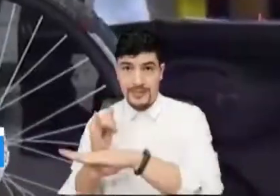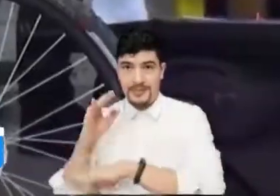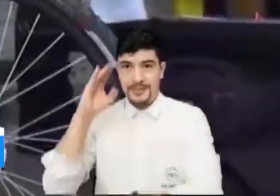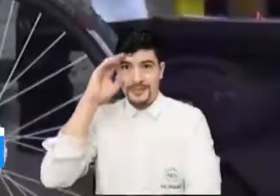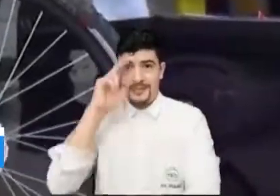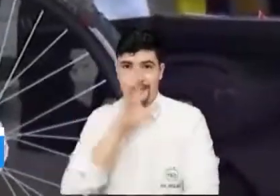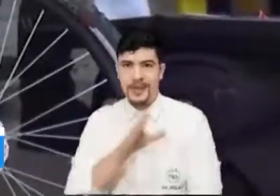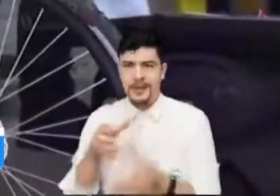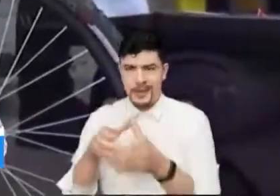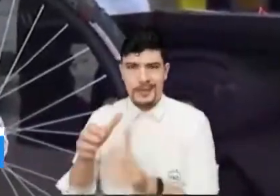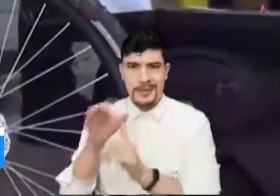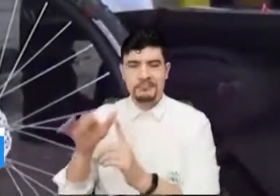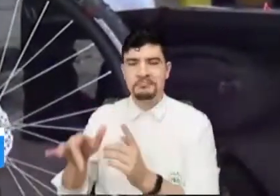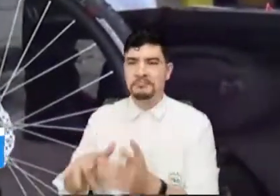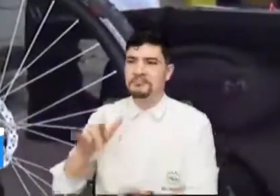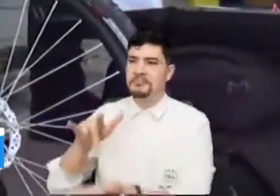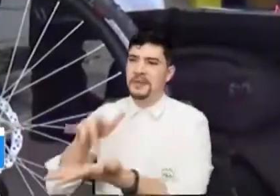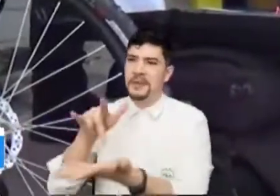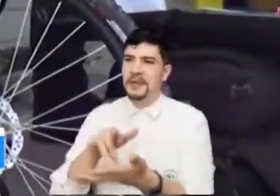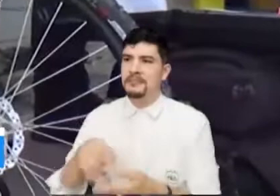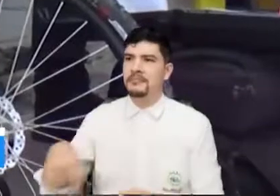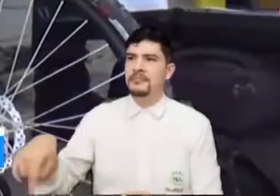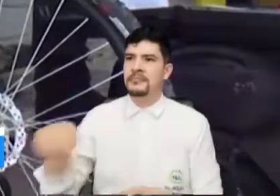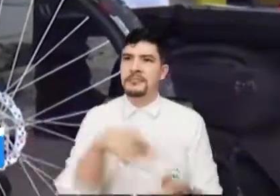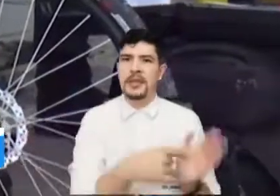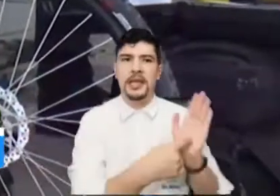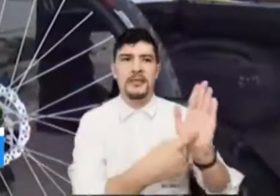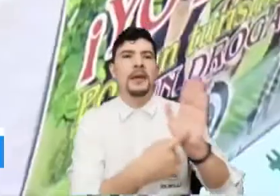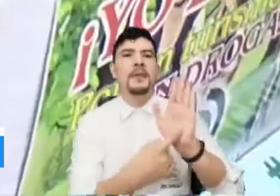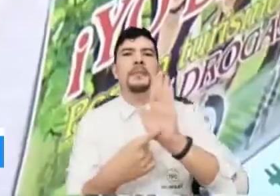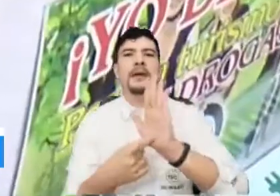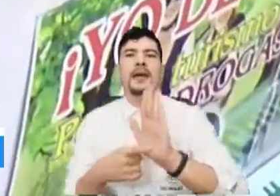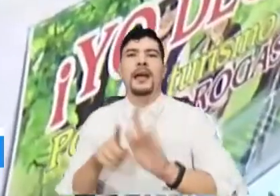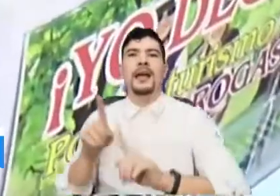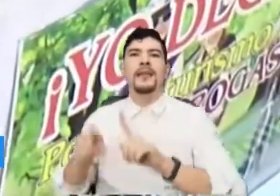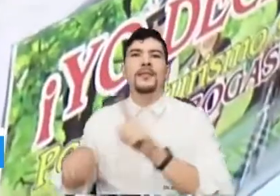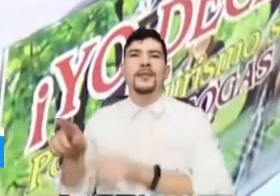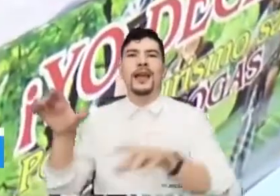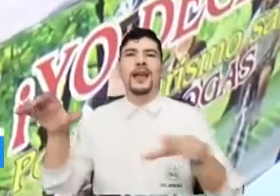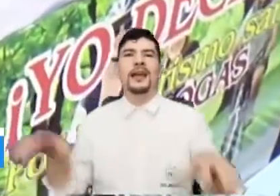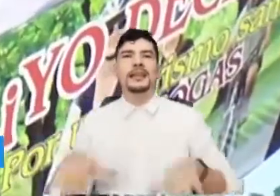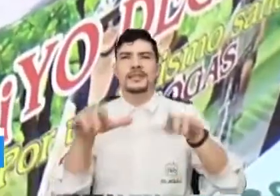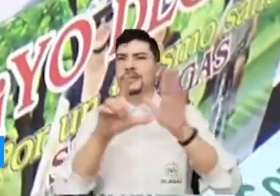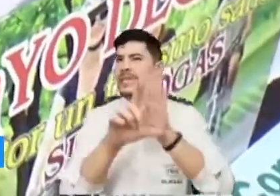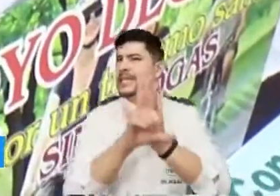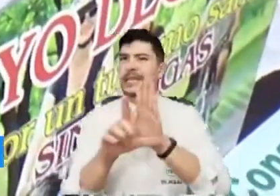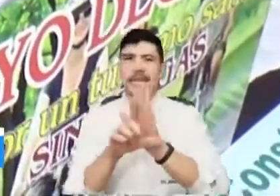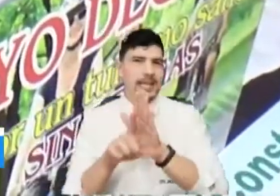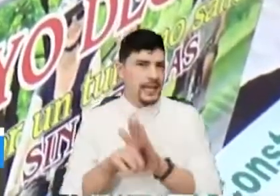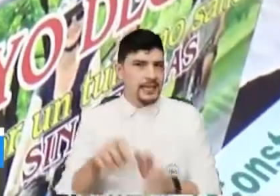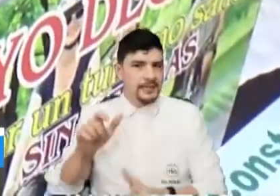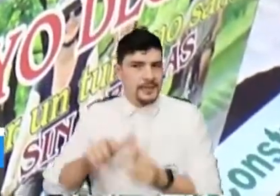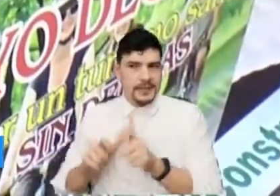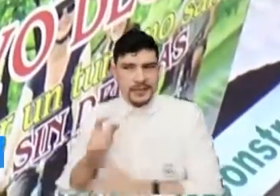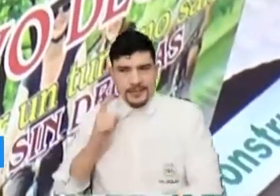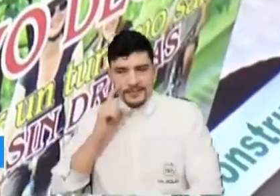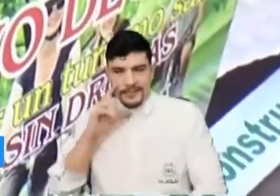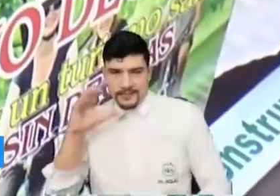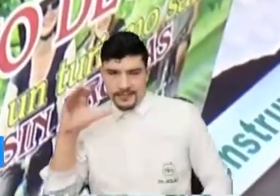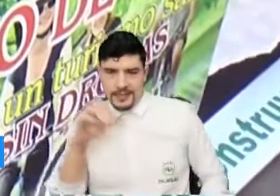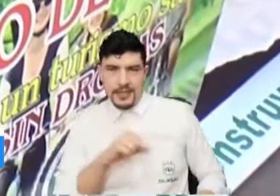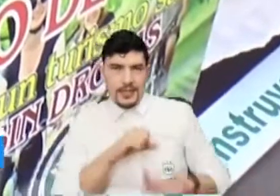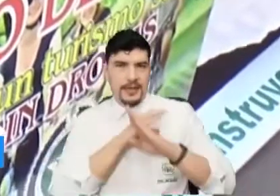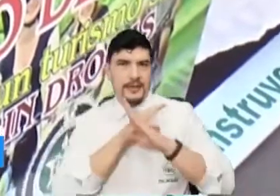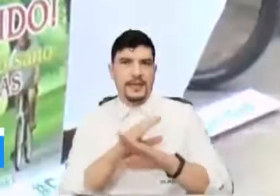agentes dan a conocer a la comunidad cómo operan las actividades ilícitas y con ello se busca prevenir estas acciones que generan inseguridad